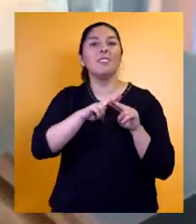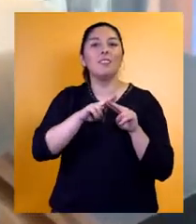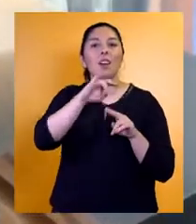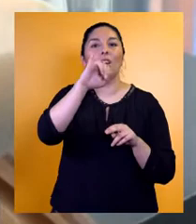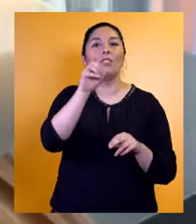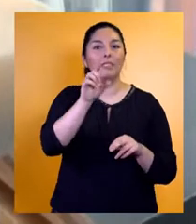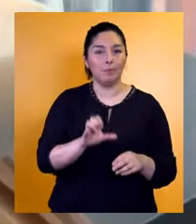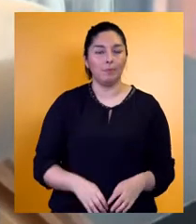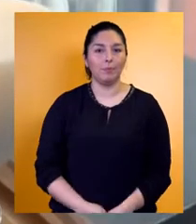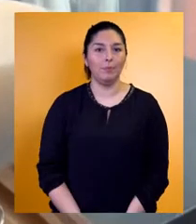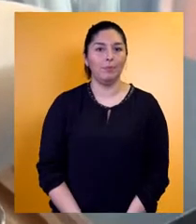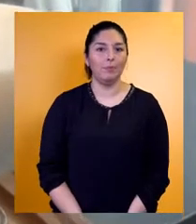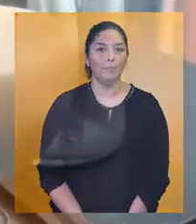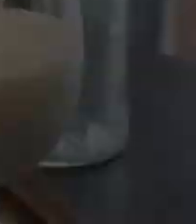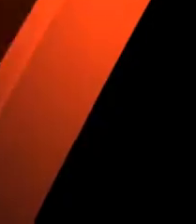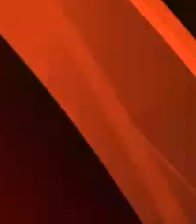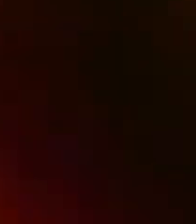José Ramón Pavón.